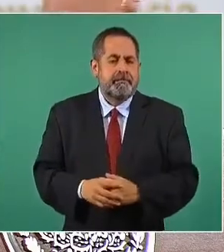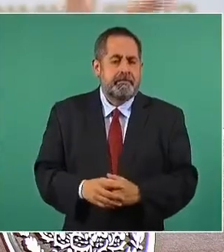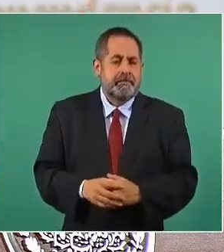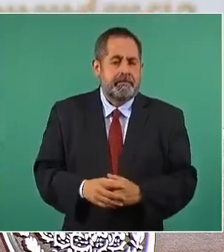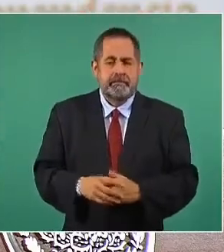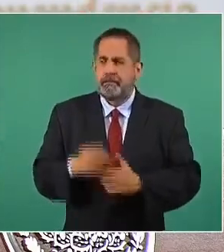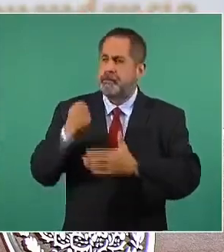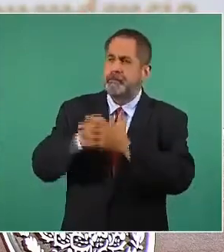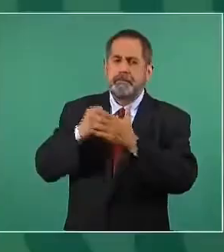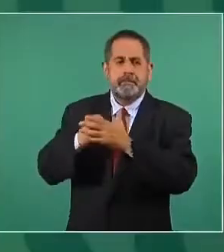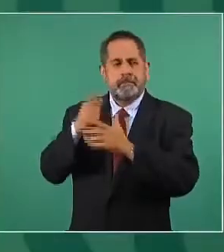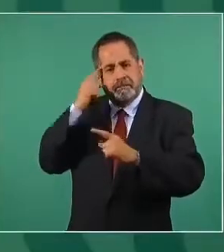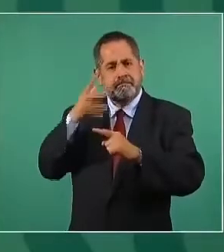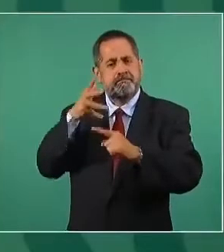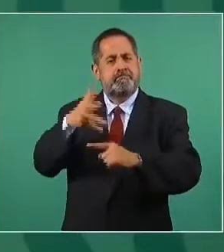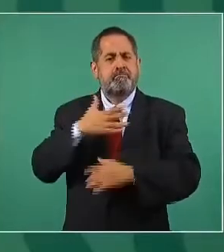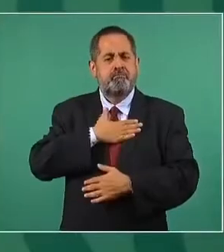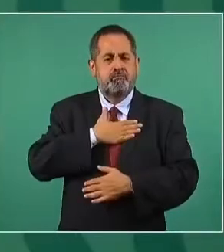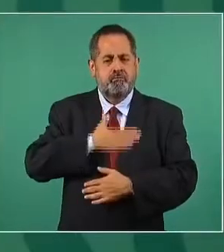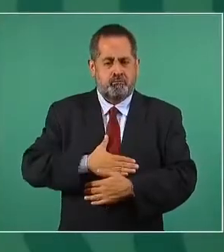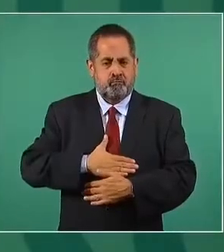luchar por una causa justa,